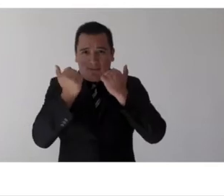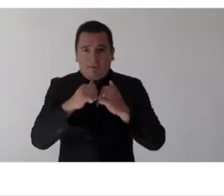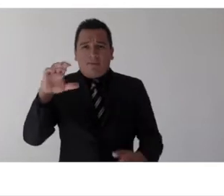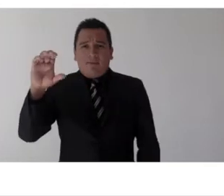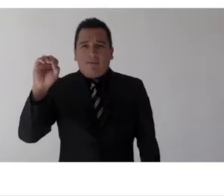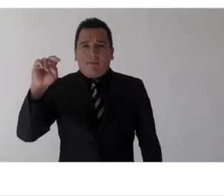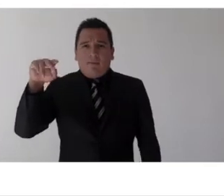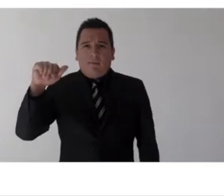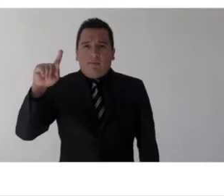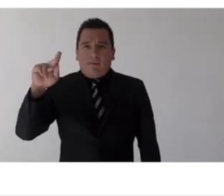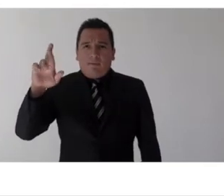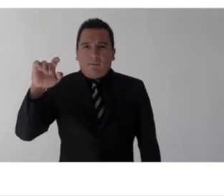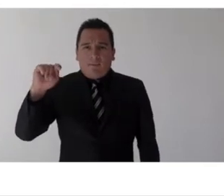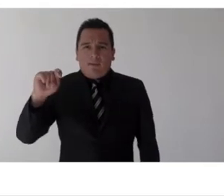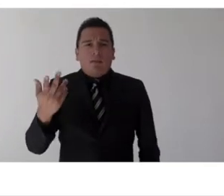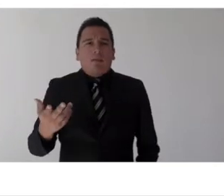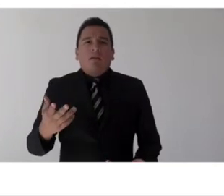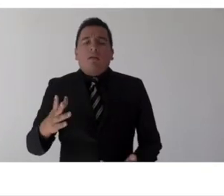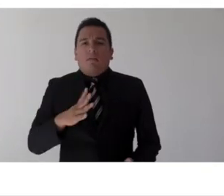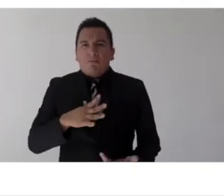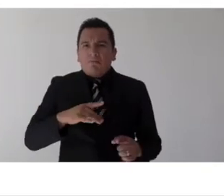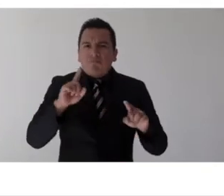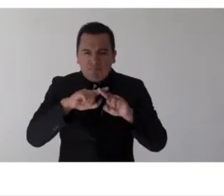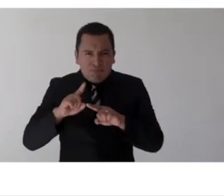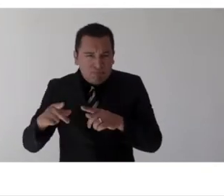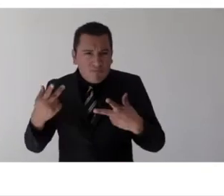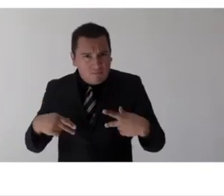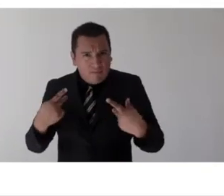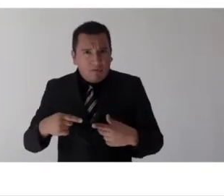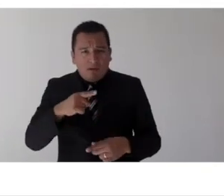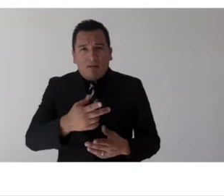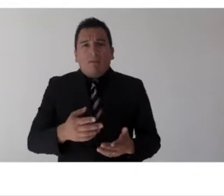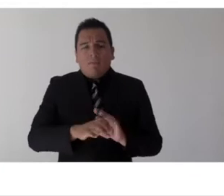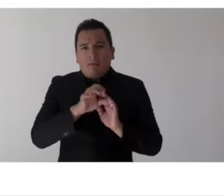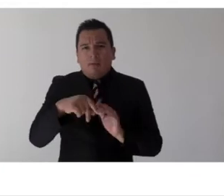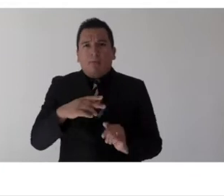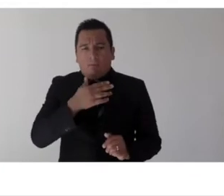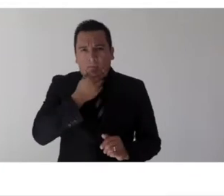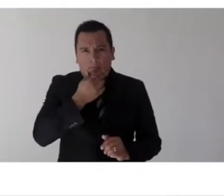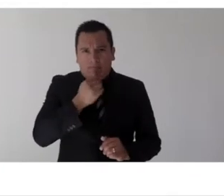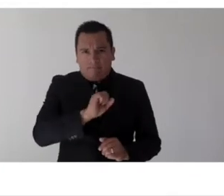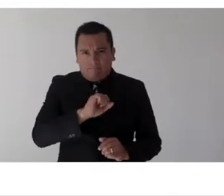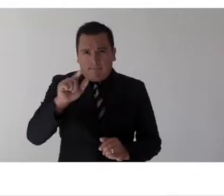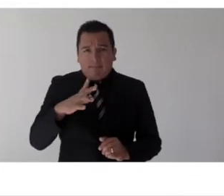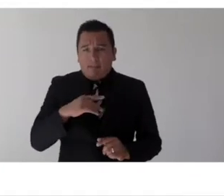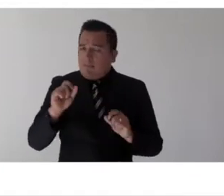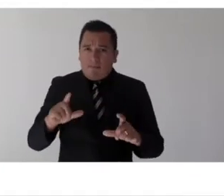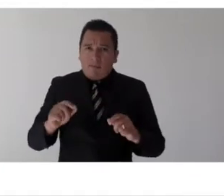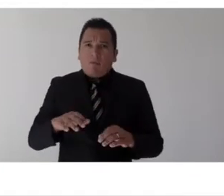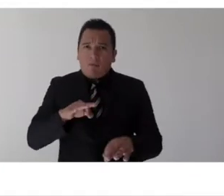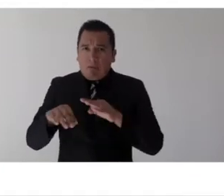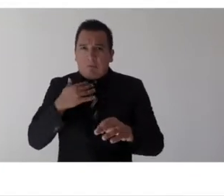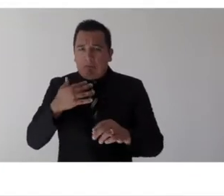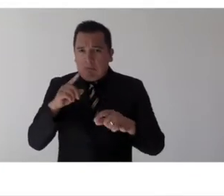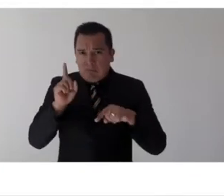Pues se han acercado mucho Jacqueline Pechard, que presidió el Sistema Nacional Anticorrupción. Está